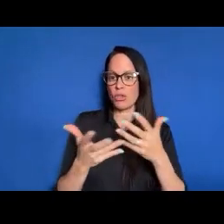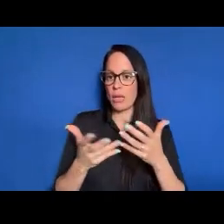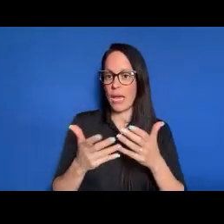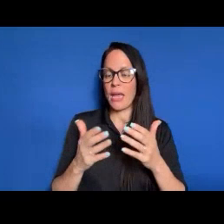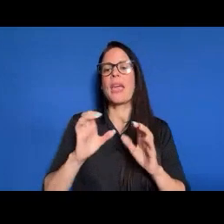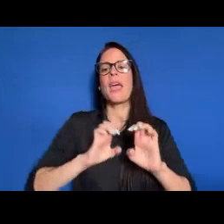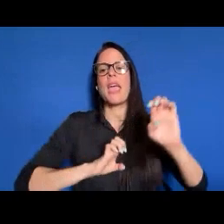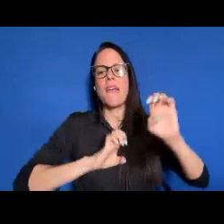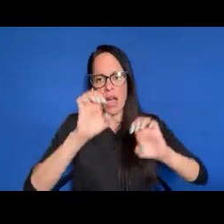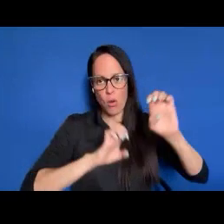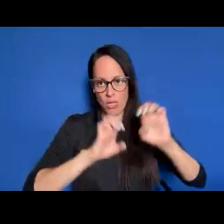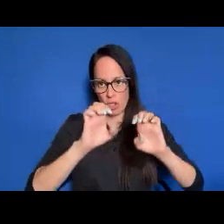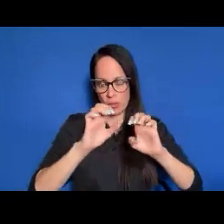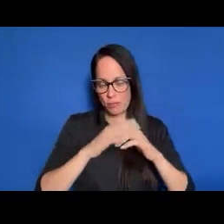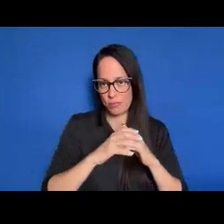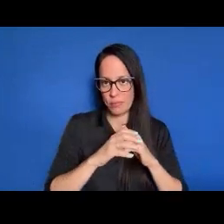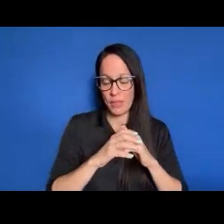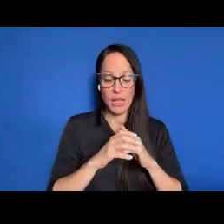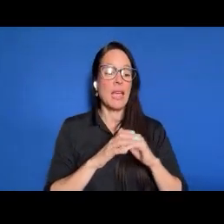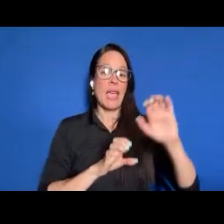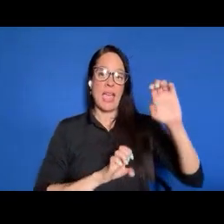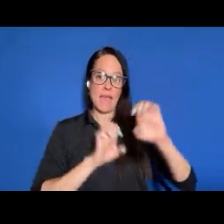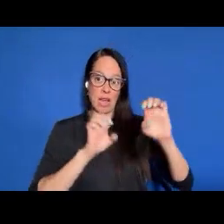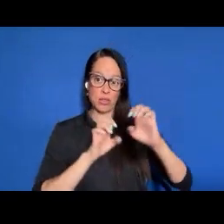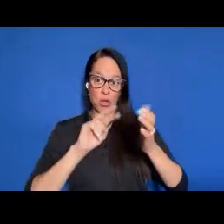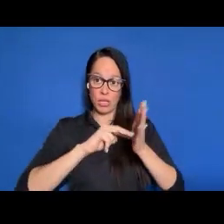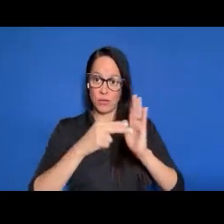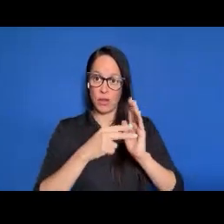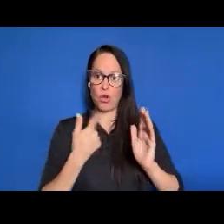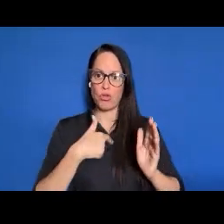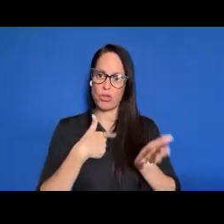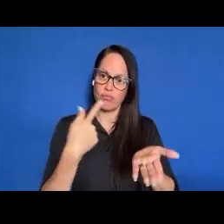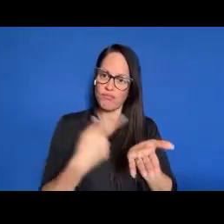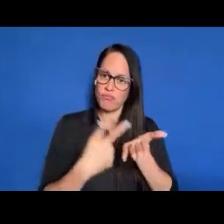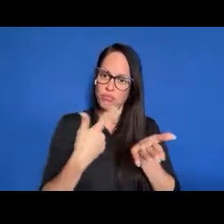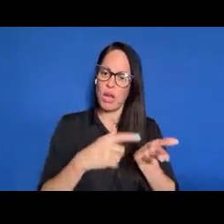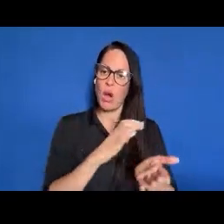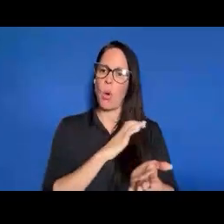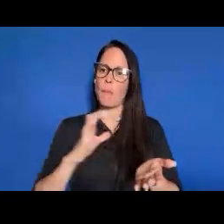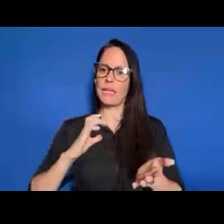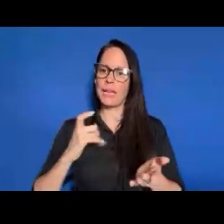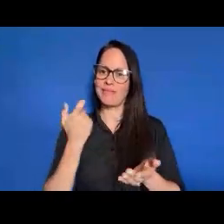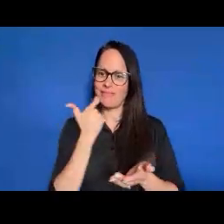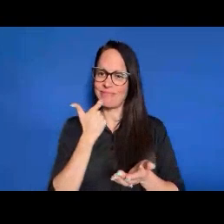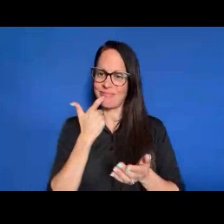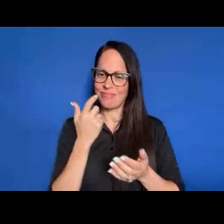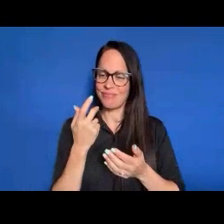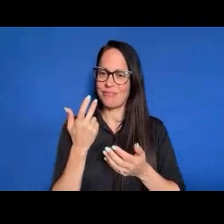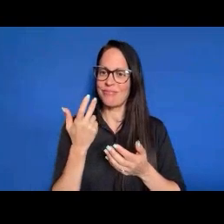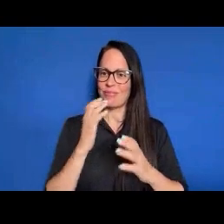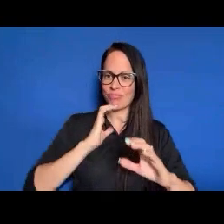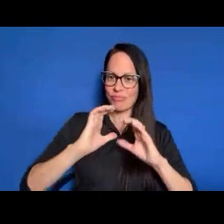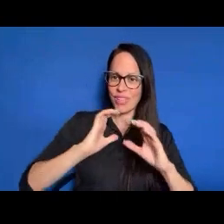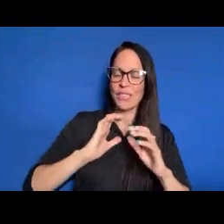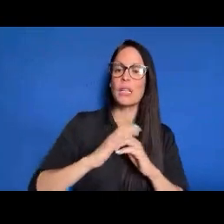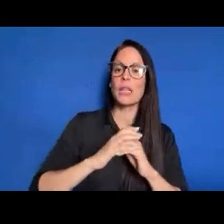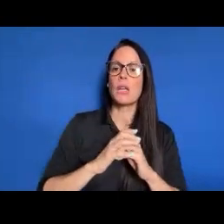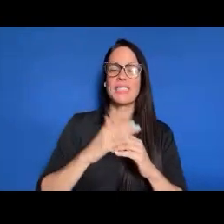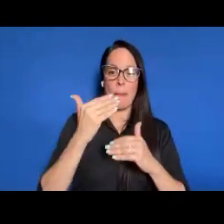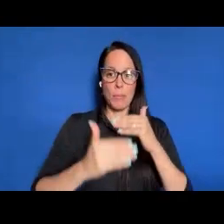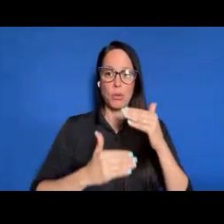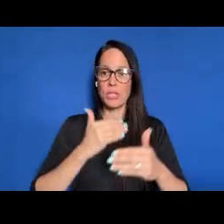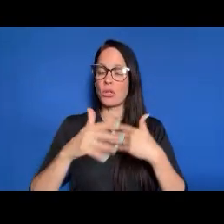proceso de evaluación, como habíamos hablado con el comité asesor la última vez que nos vimos, Fue un proceso bien arduo donde se estuvo